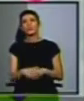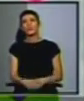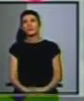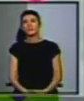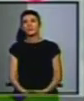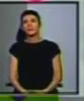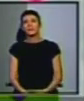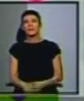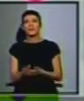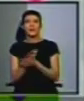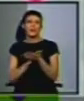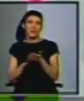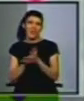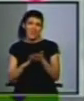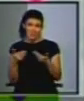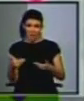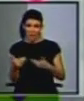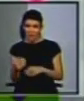¡Cambio! Ahí, por ejemplo.